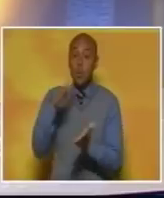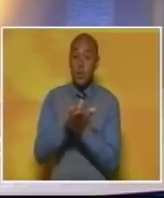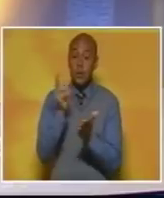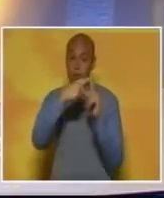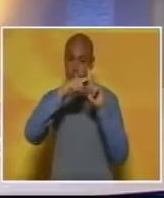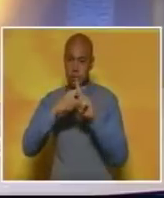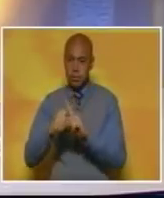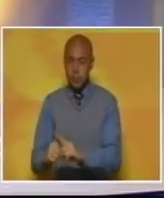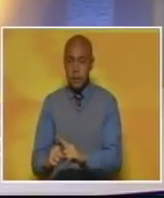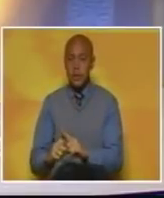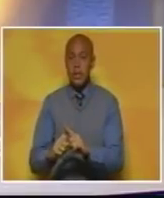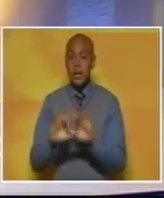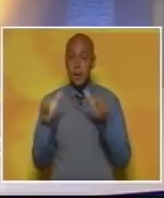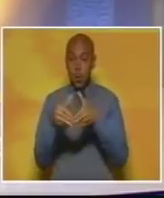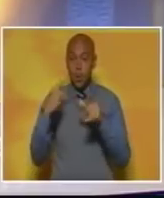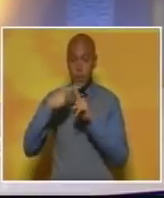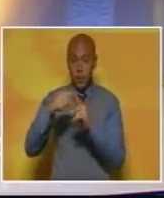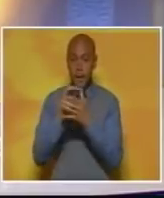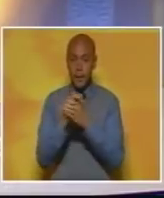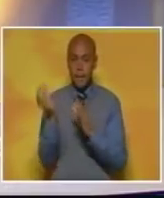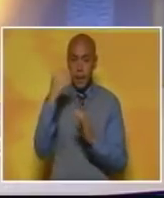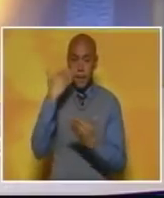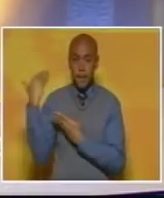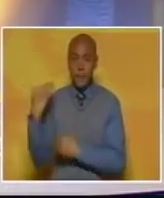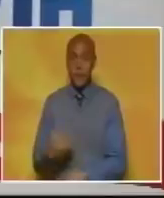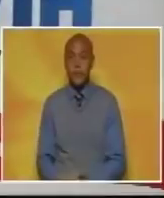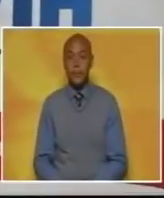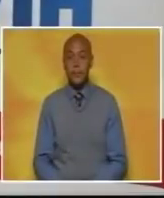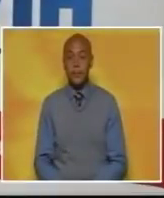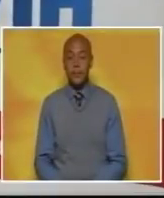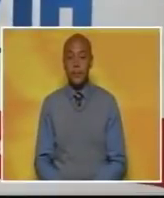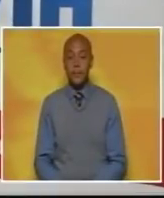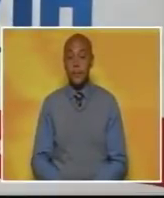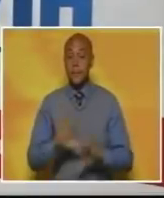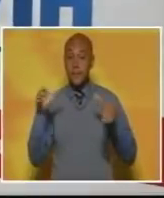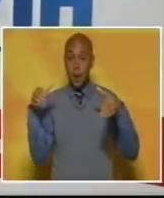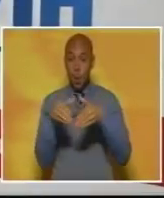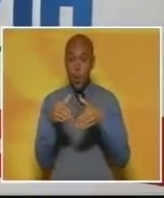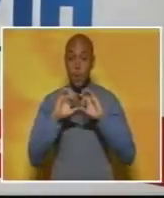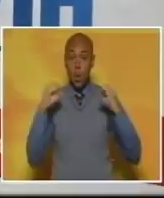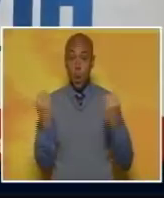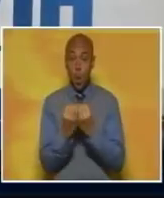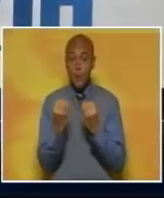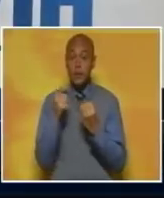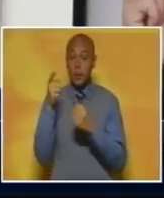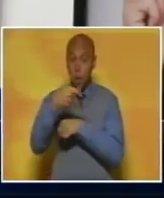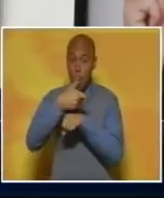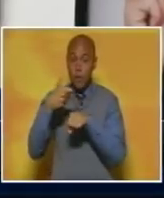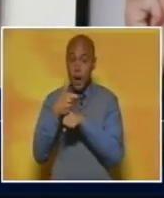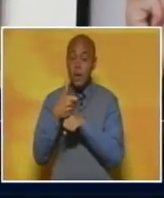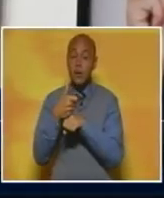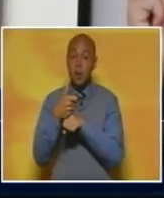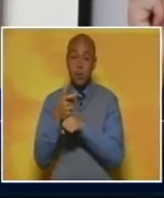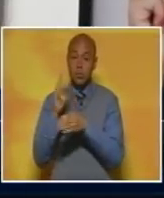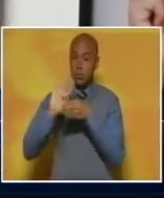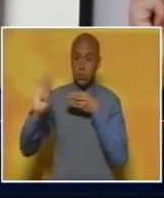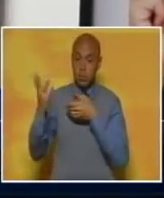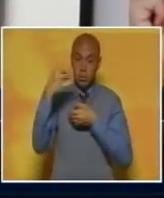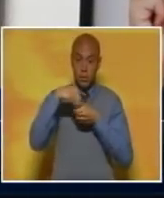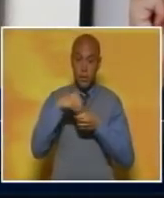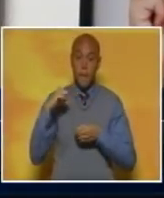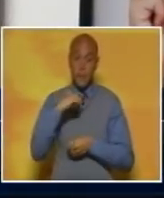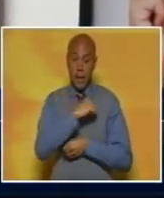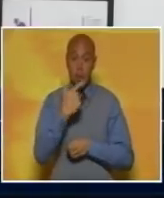de Gente Positiva. María Marcano nos tiene el reporte. Esta organización no gubernamental denuncia que el Programa Nacional